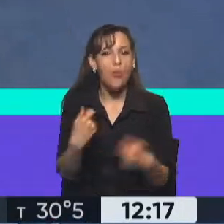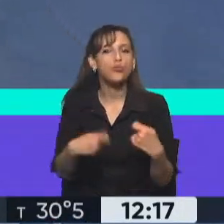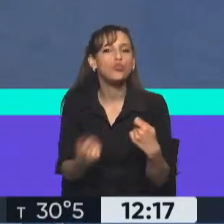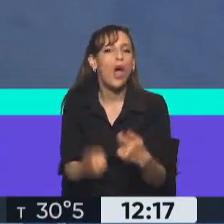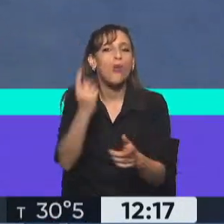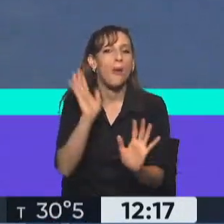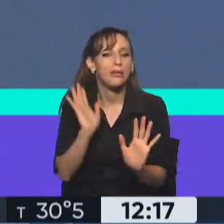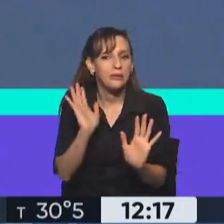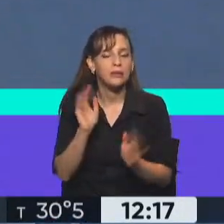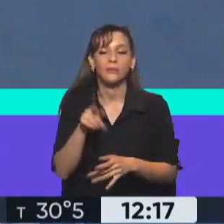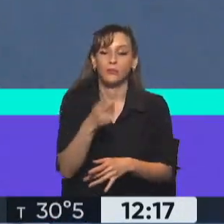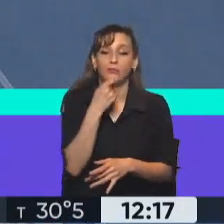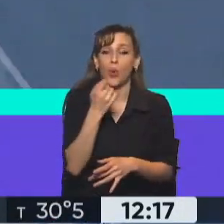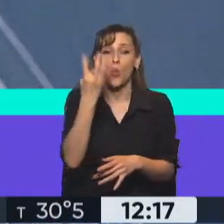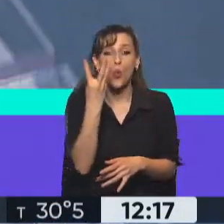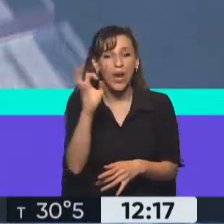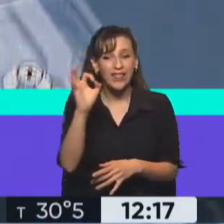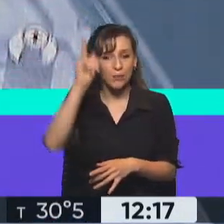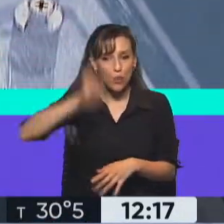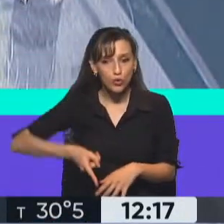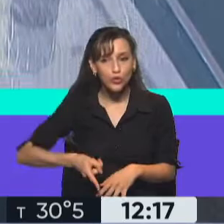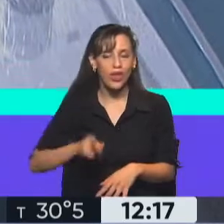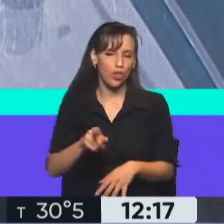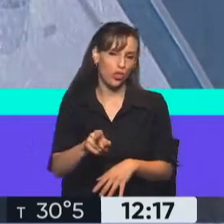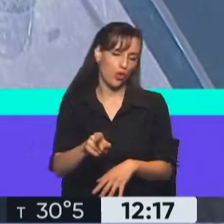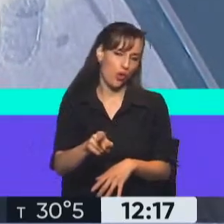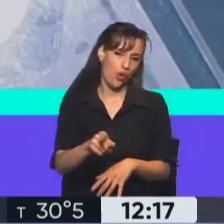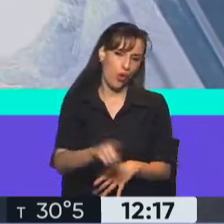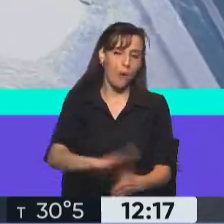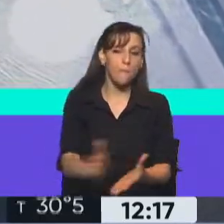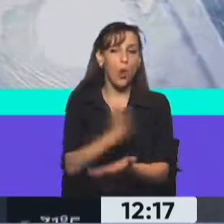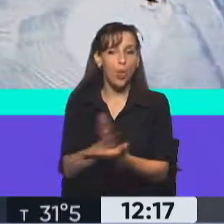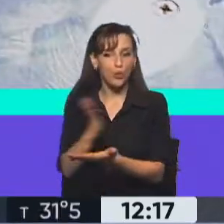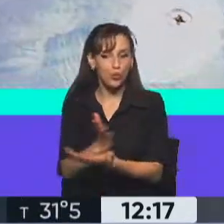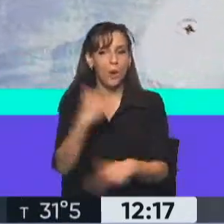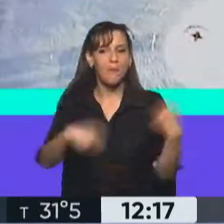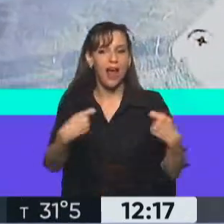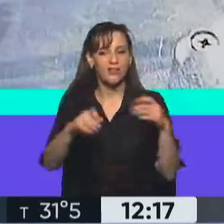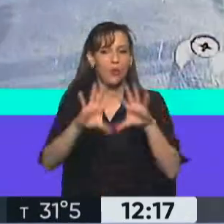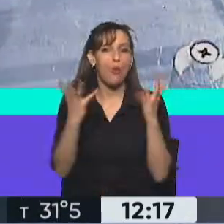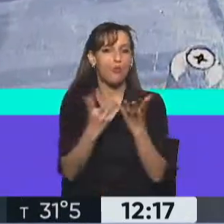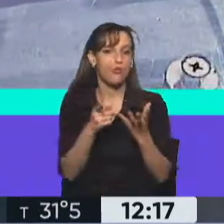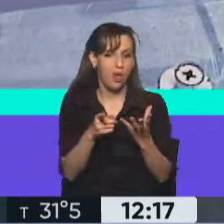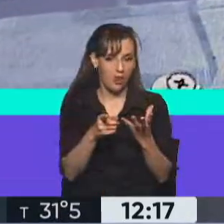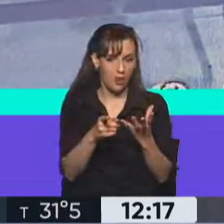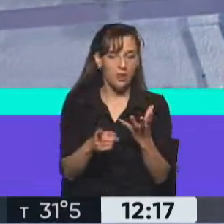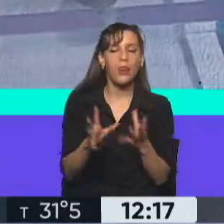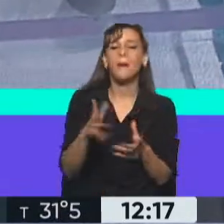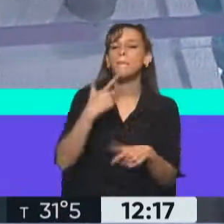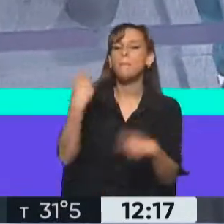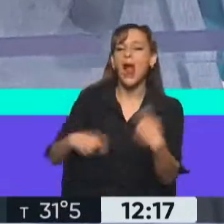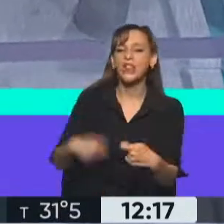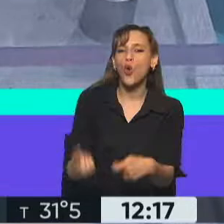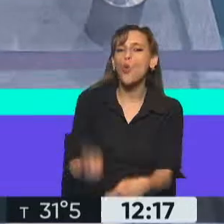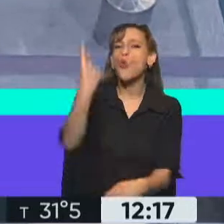son el 40 por ciento de la producción de plástico mundial ahora cuando decimos plástico de un solo uso es